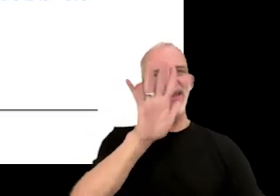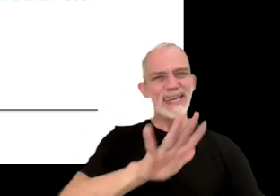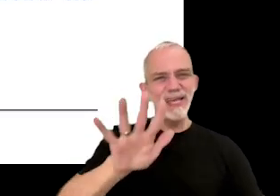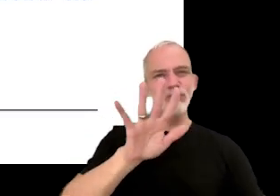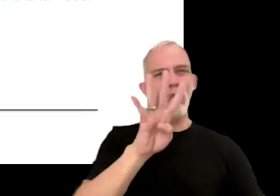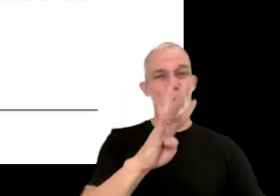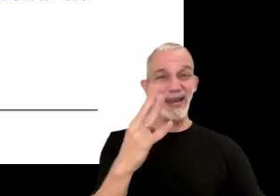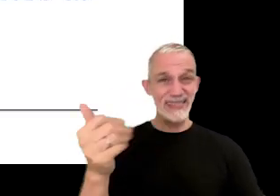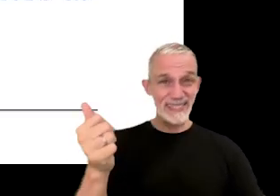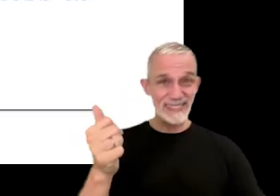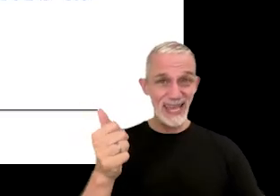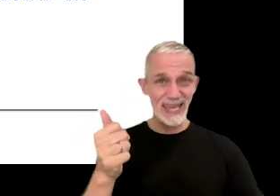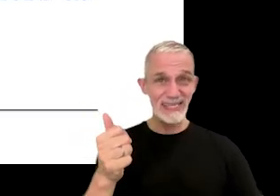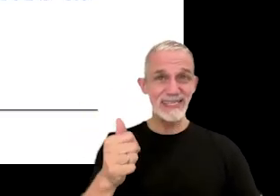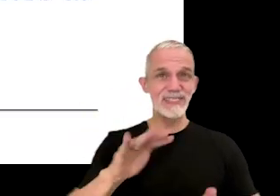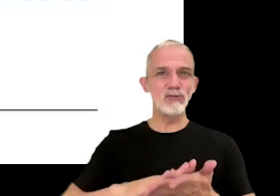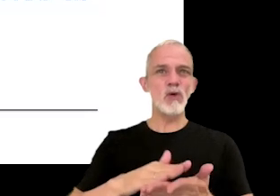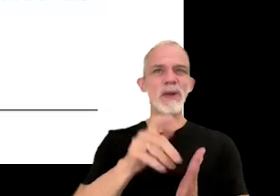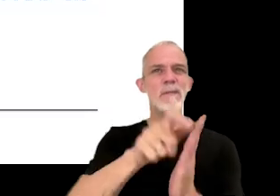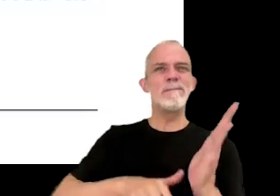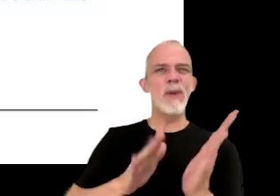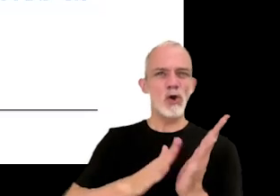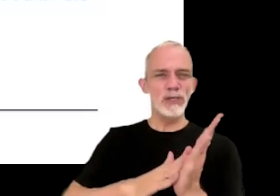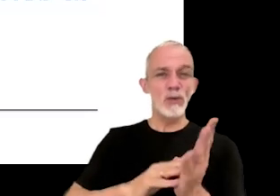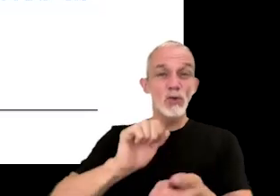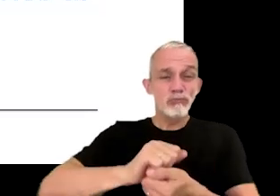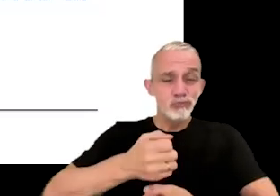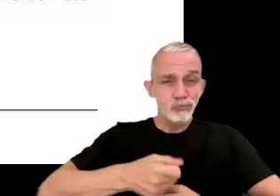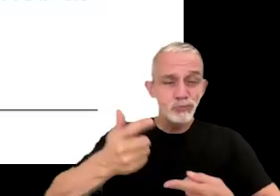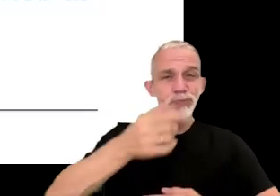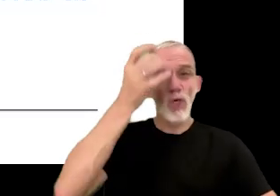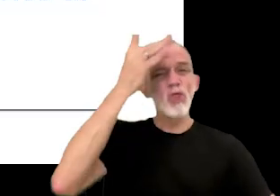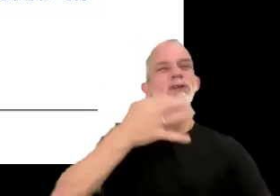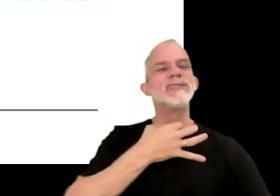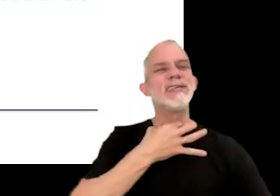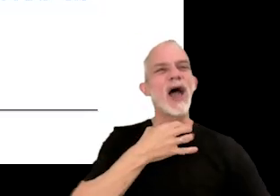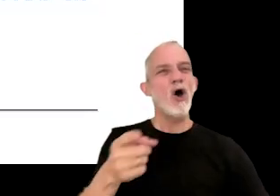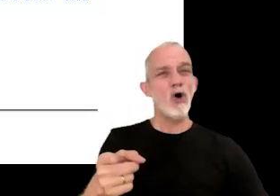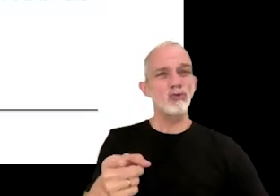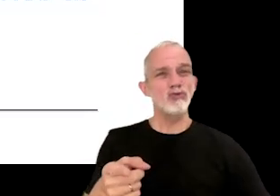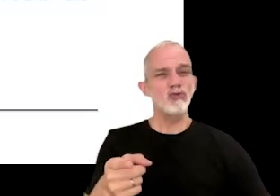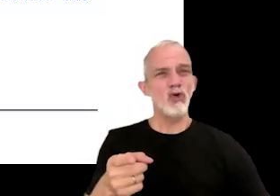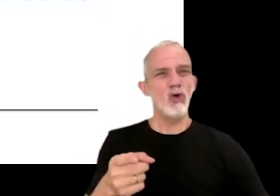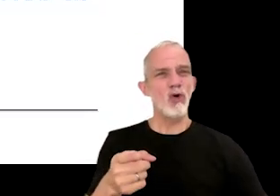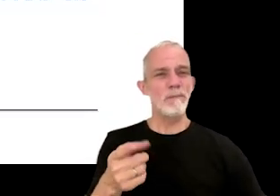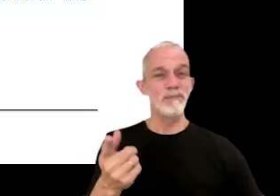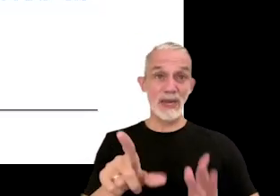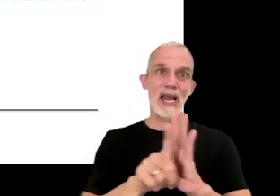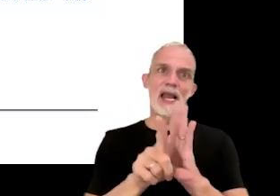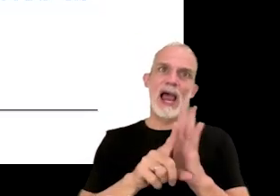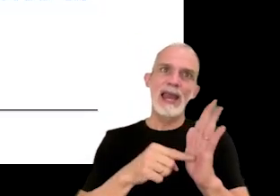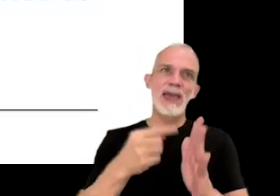5546 del régimen simplificado, publicado el 12 de agosto, recordemos que la ley